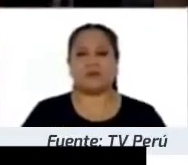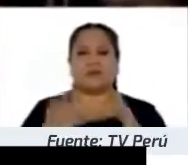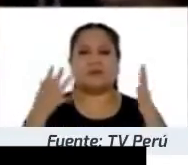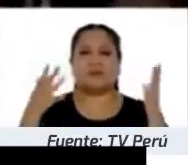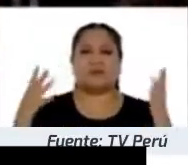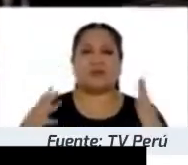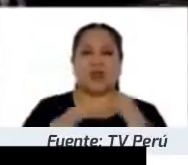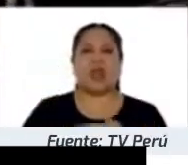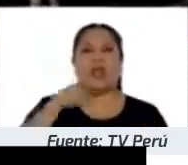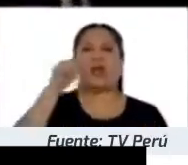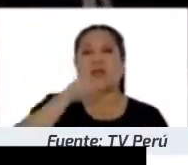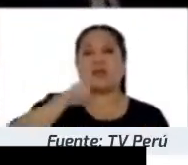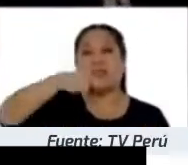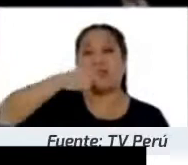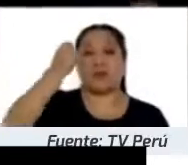tenemos que entender,